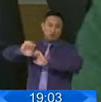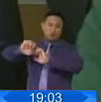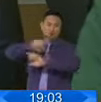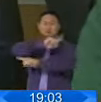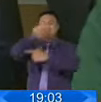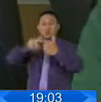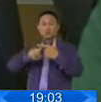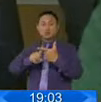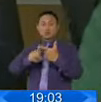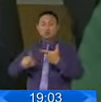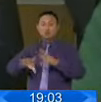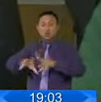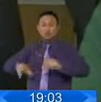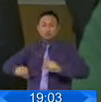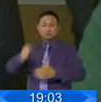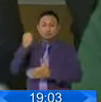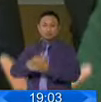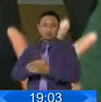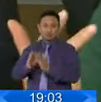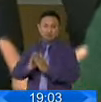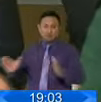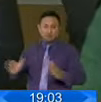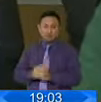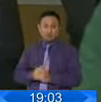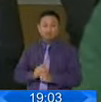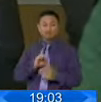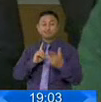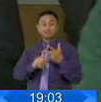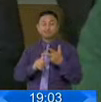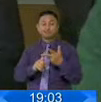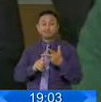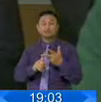luchar contra la corrupción. En tercer